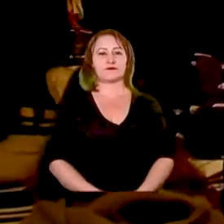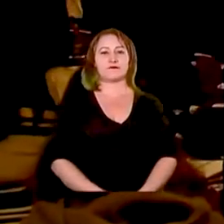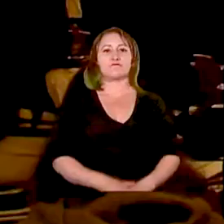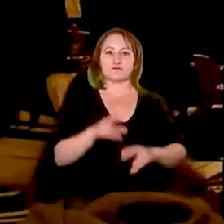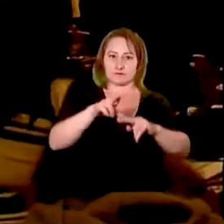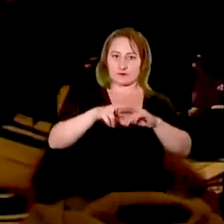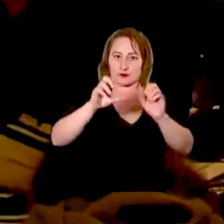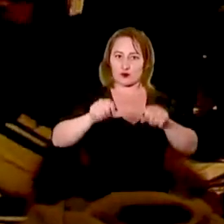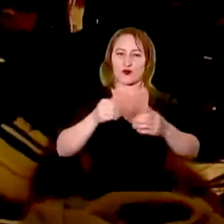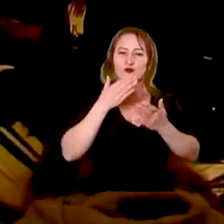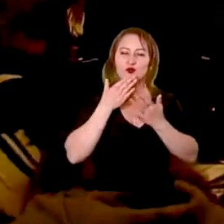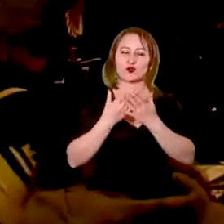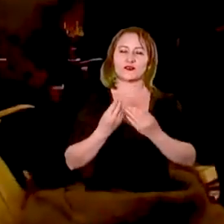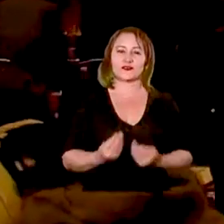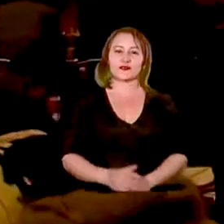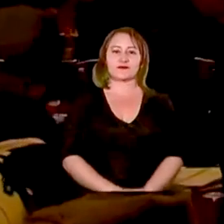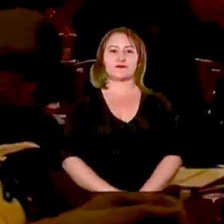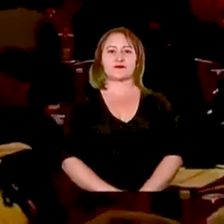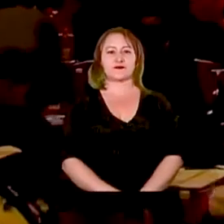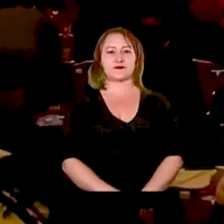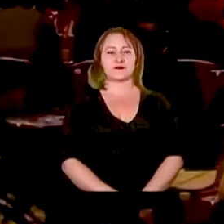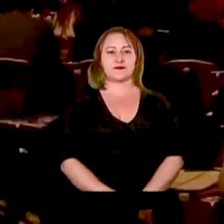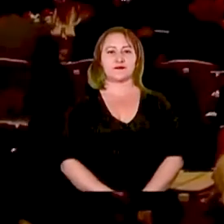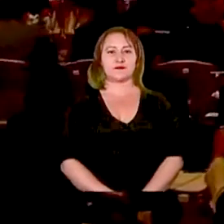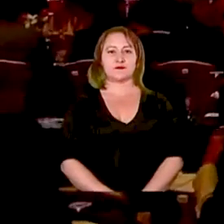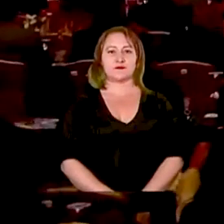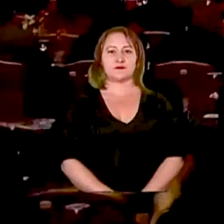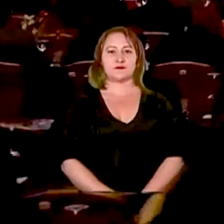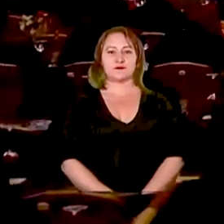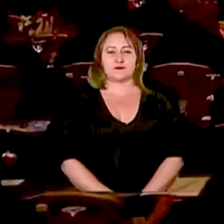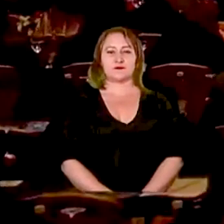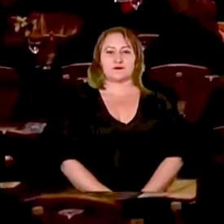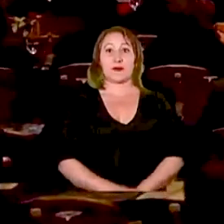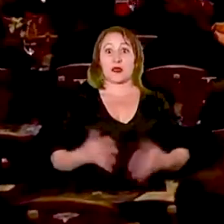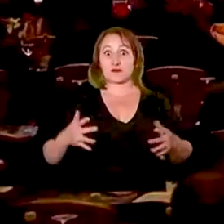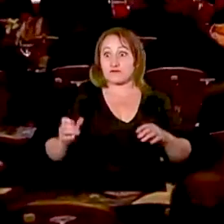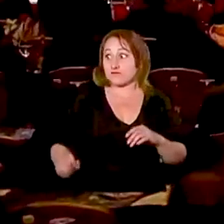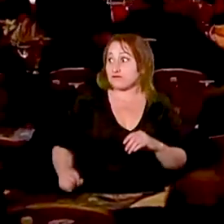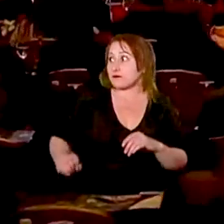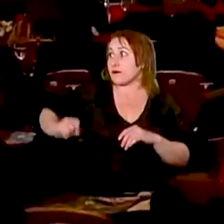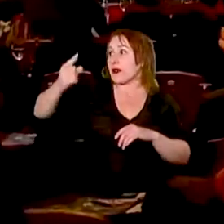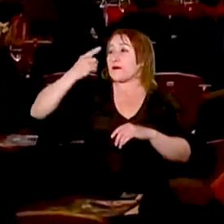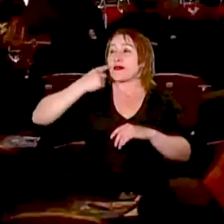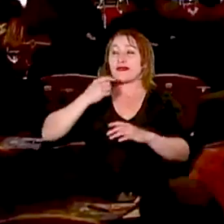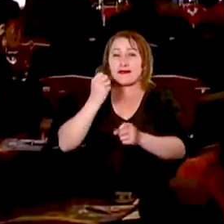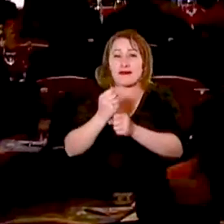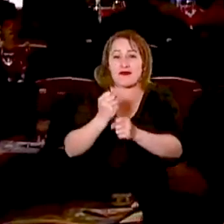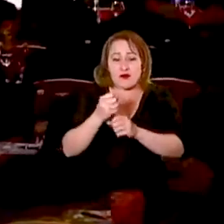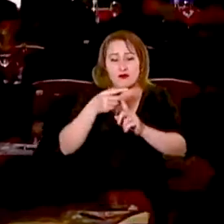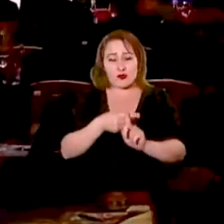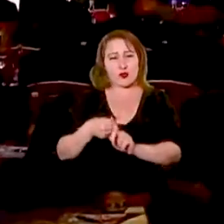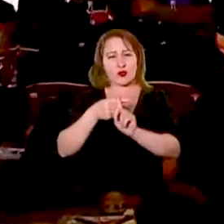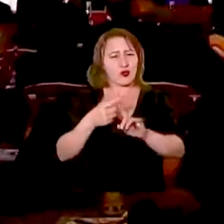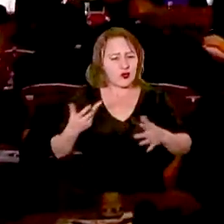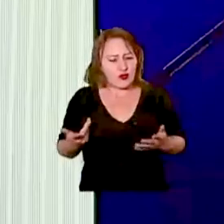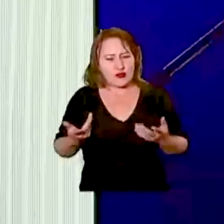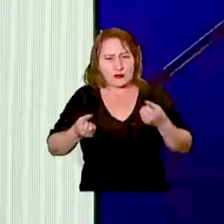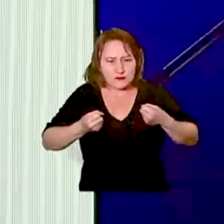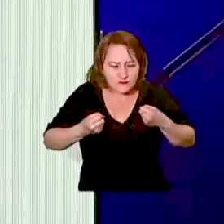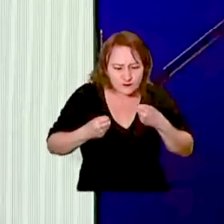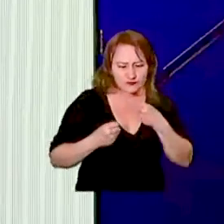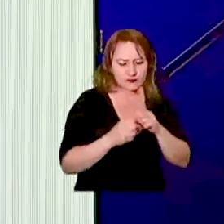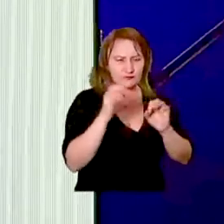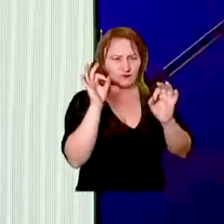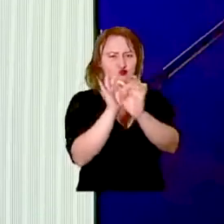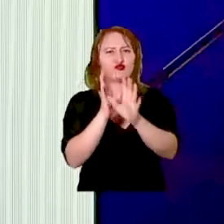Pueden tomar asiento, muchas gracias. Desde el primer día de trabajo, esta Procuraduría orientó sus esfuerzos en